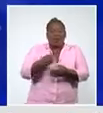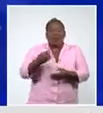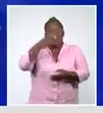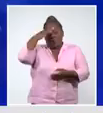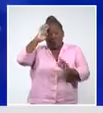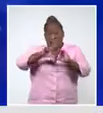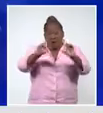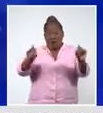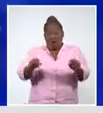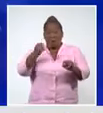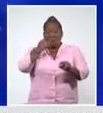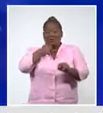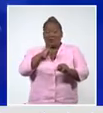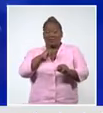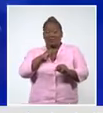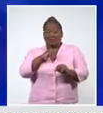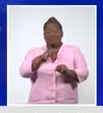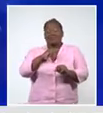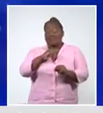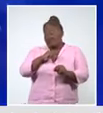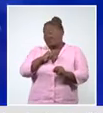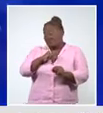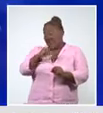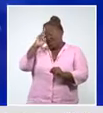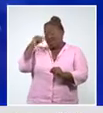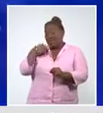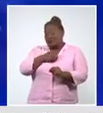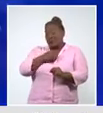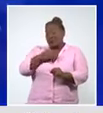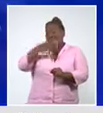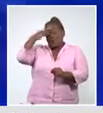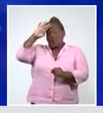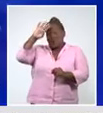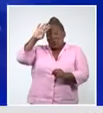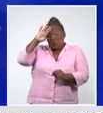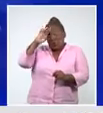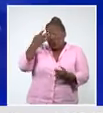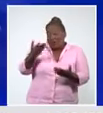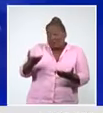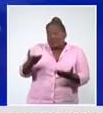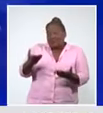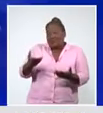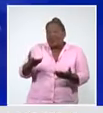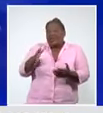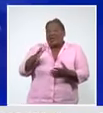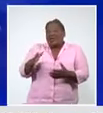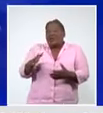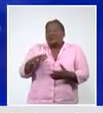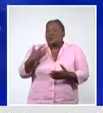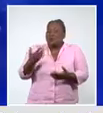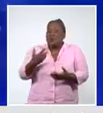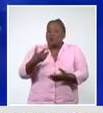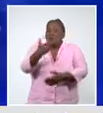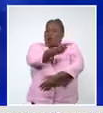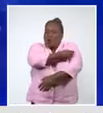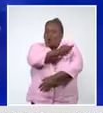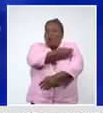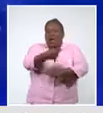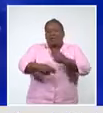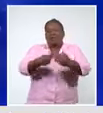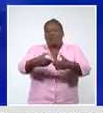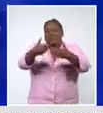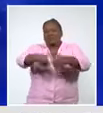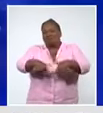Y nosotros apostando por nuestras vacunas, la Soberana 02, Abdala. Bueno, hay preguntas,